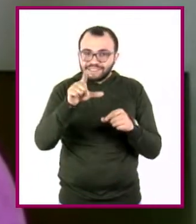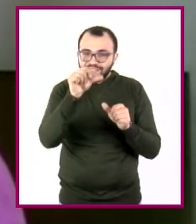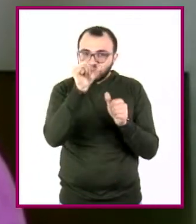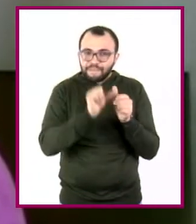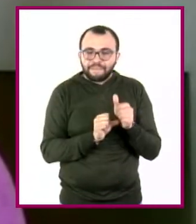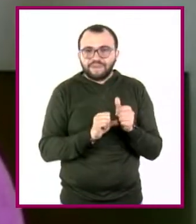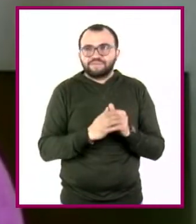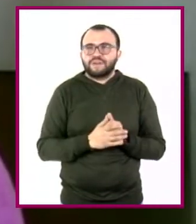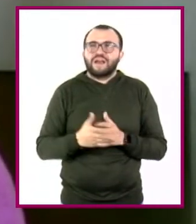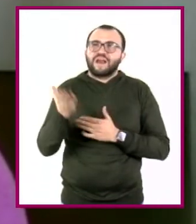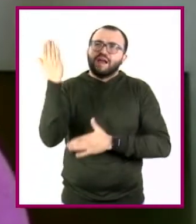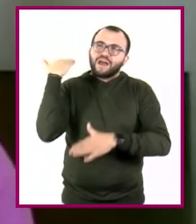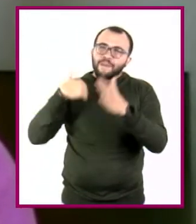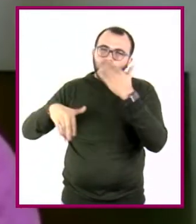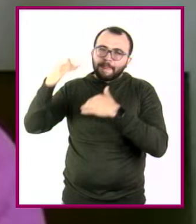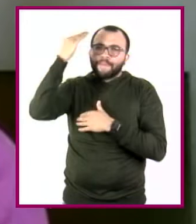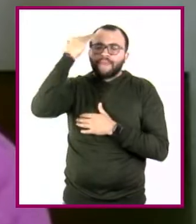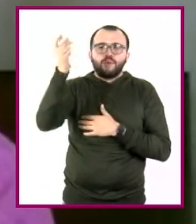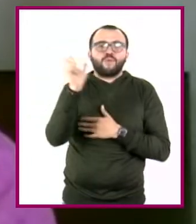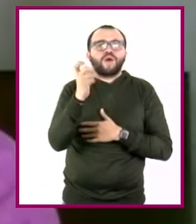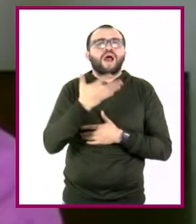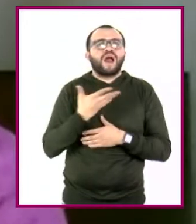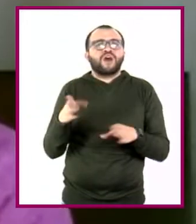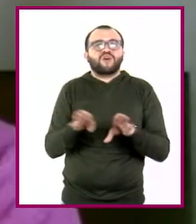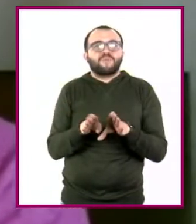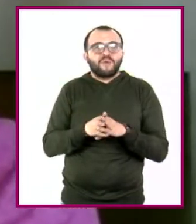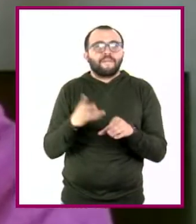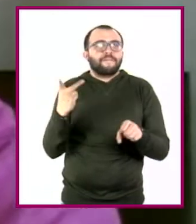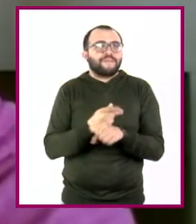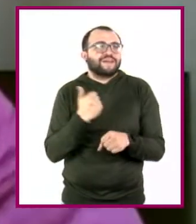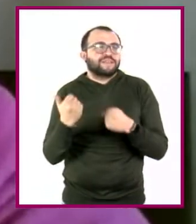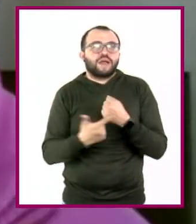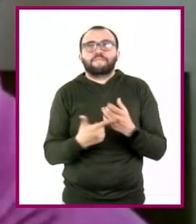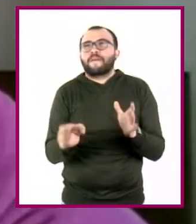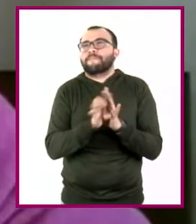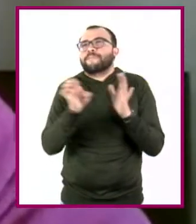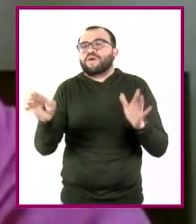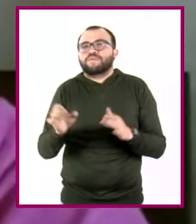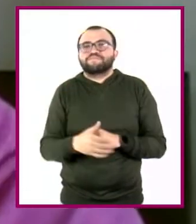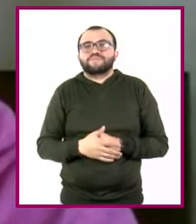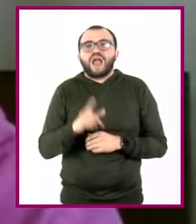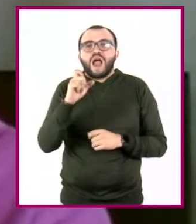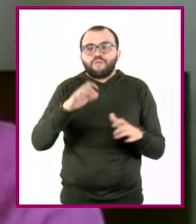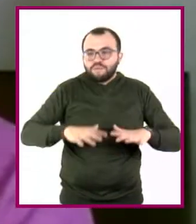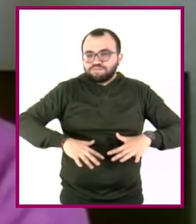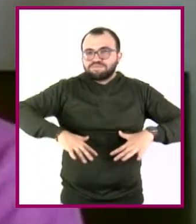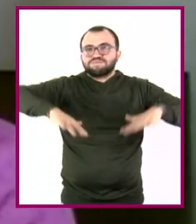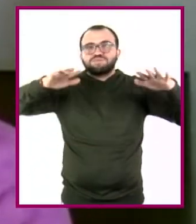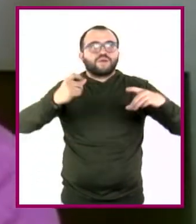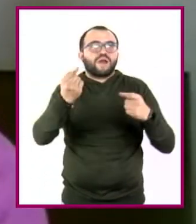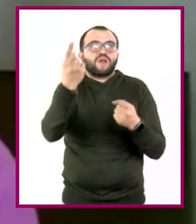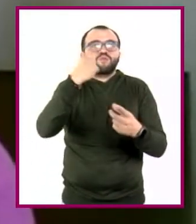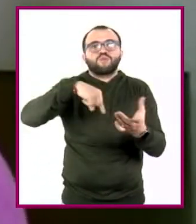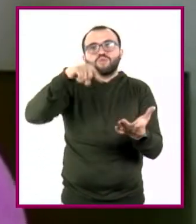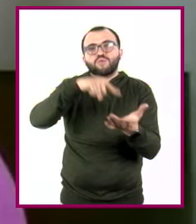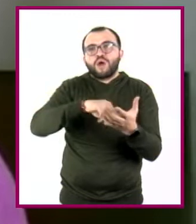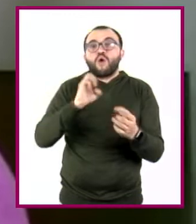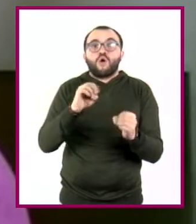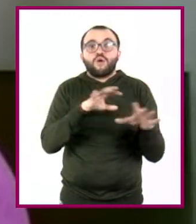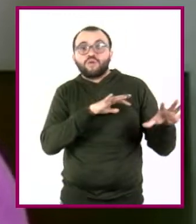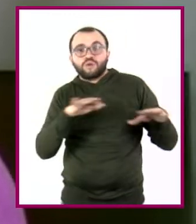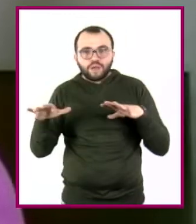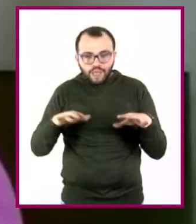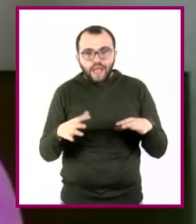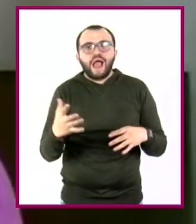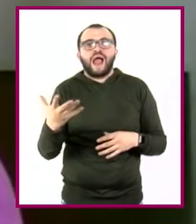En otros tiempos, cuando hemos tenido eventos catastróficos, no sé, pienso en inundaciones en algunas partes del país o en terremotos, sí